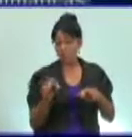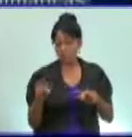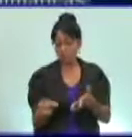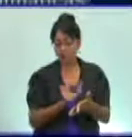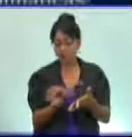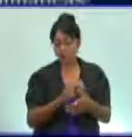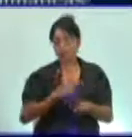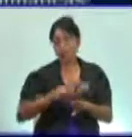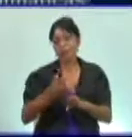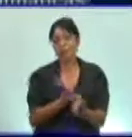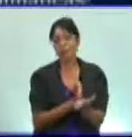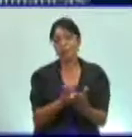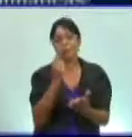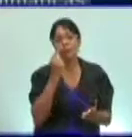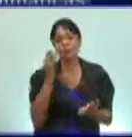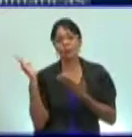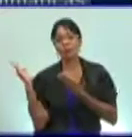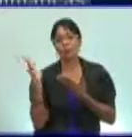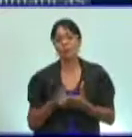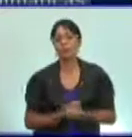continuar.